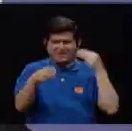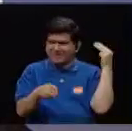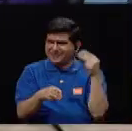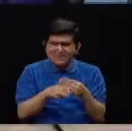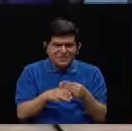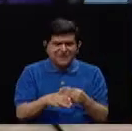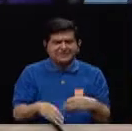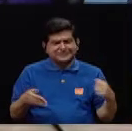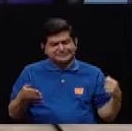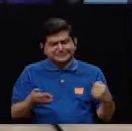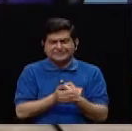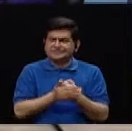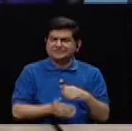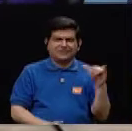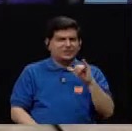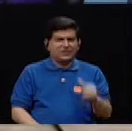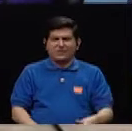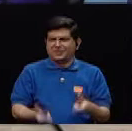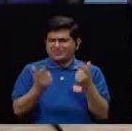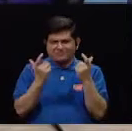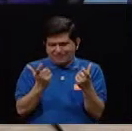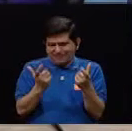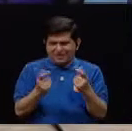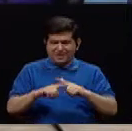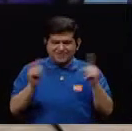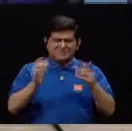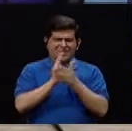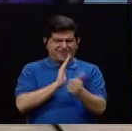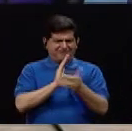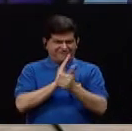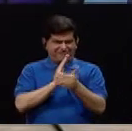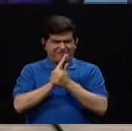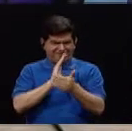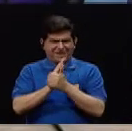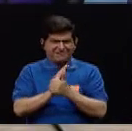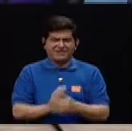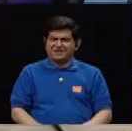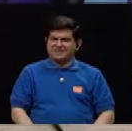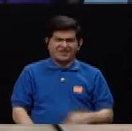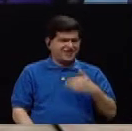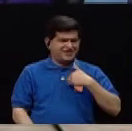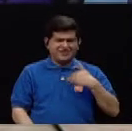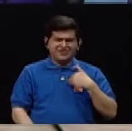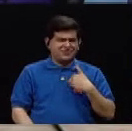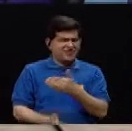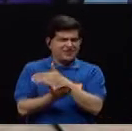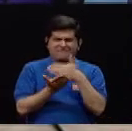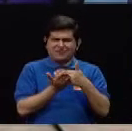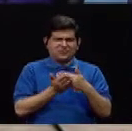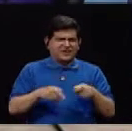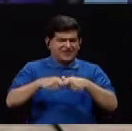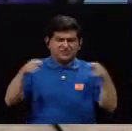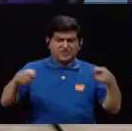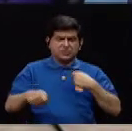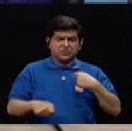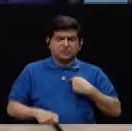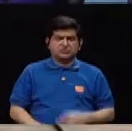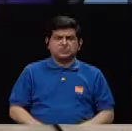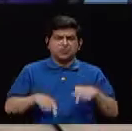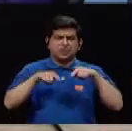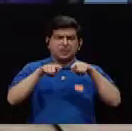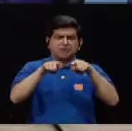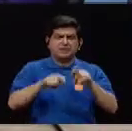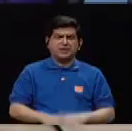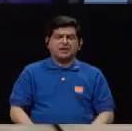mundo, aunque desgraciadamente no ganamos igual, claro. Pero lo que es el talento no tiene medida ni fronteras. Entonces yo estaba uh-huh. a la par de